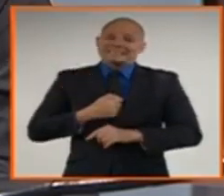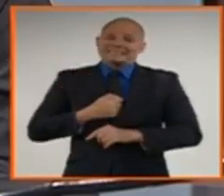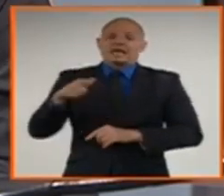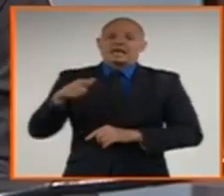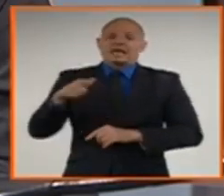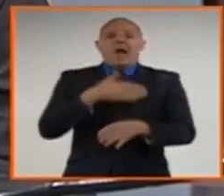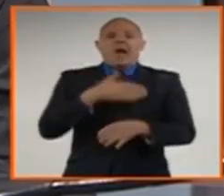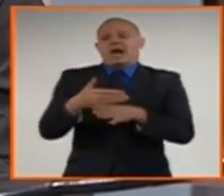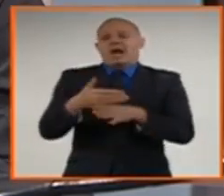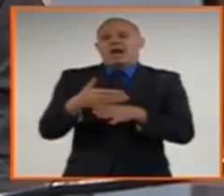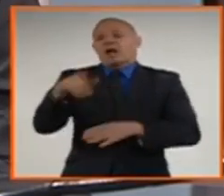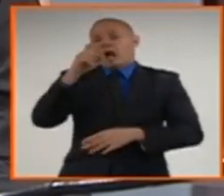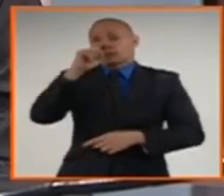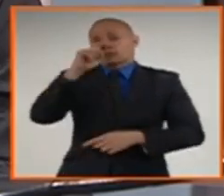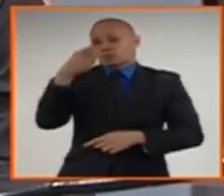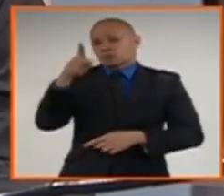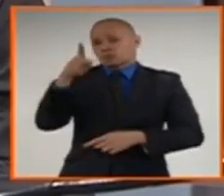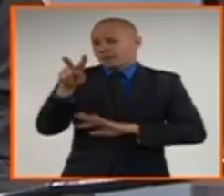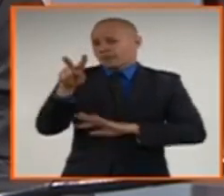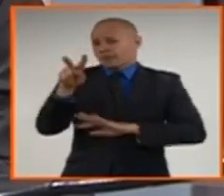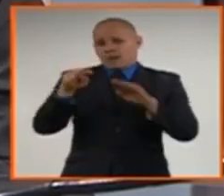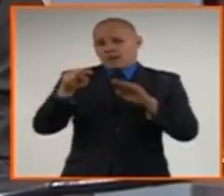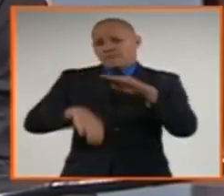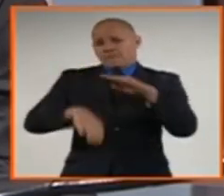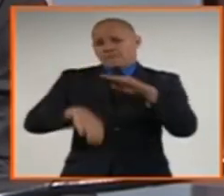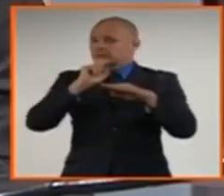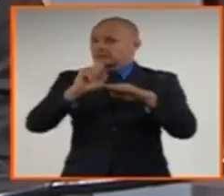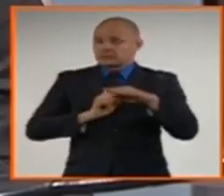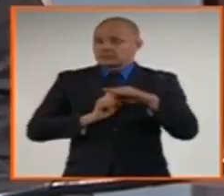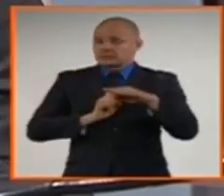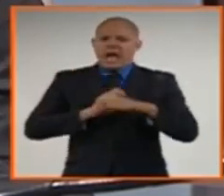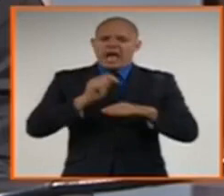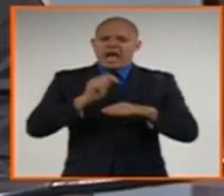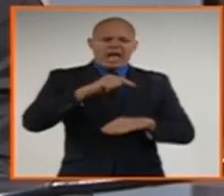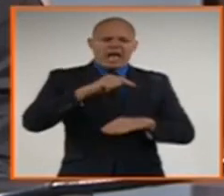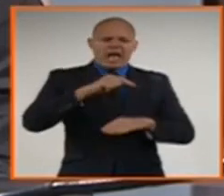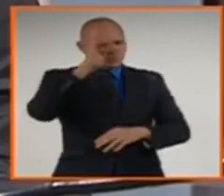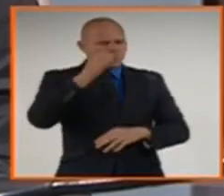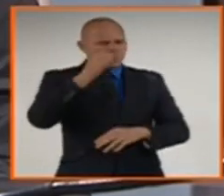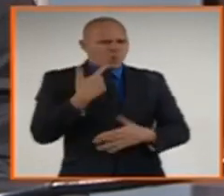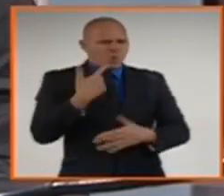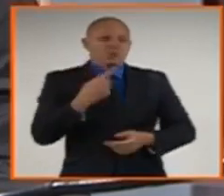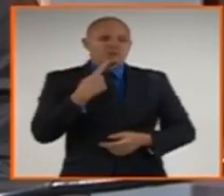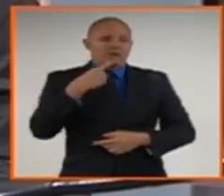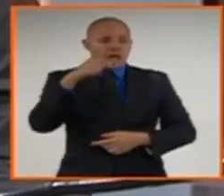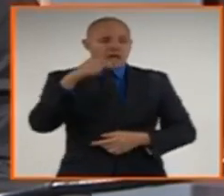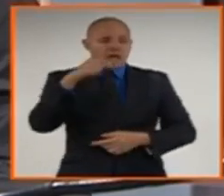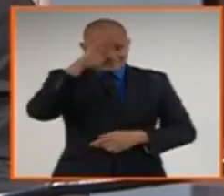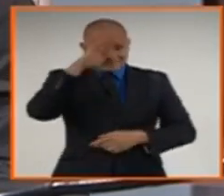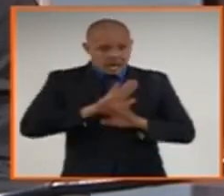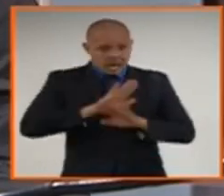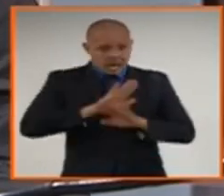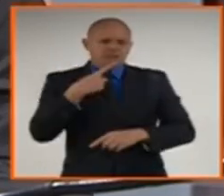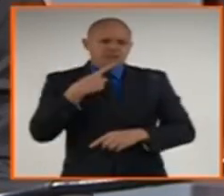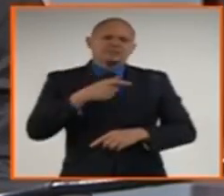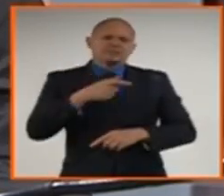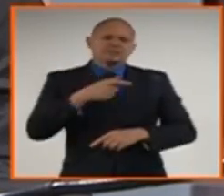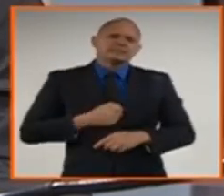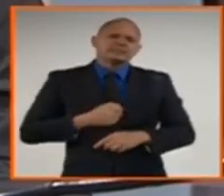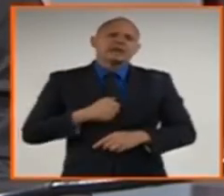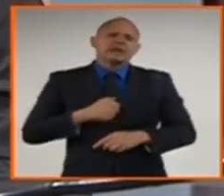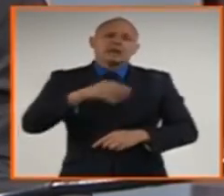toda la evidencia de seguridad que tenía y todo lo que demostró en el ensayo clínico, se le dio un autorizo para ser utilizada hasta